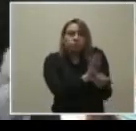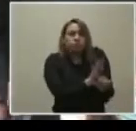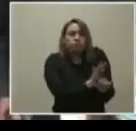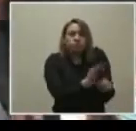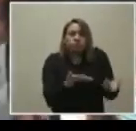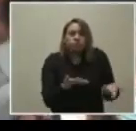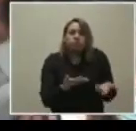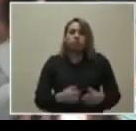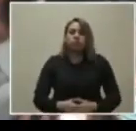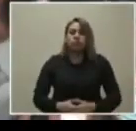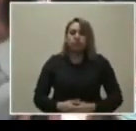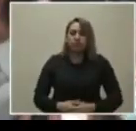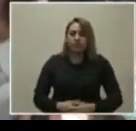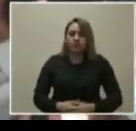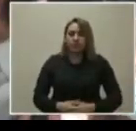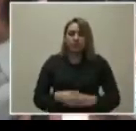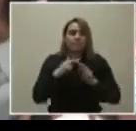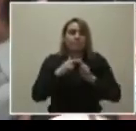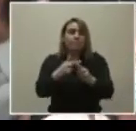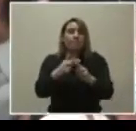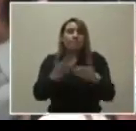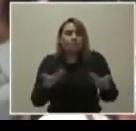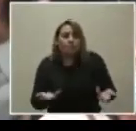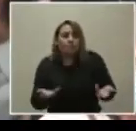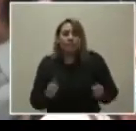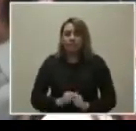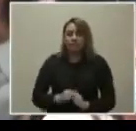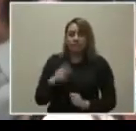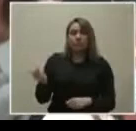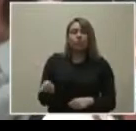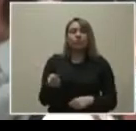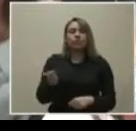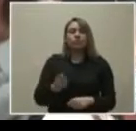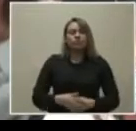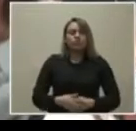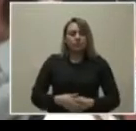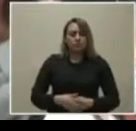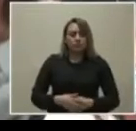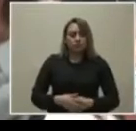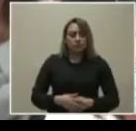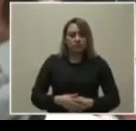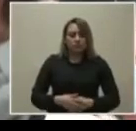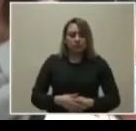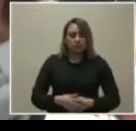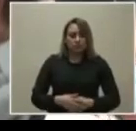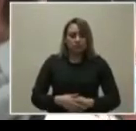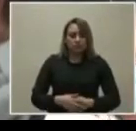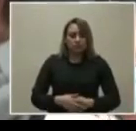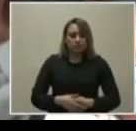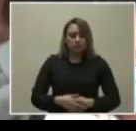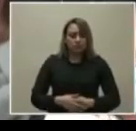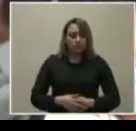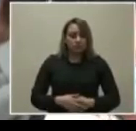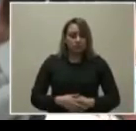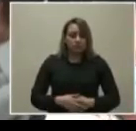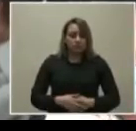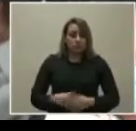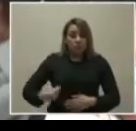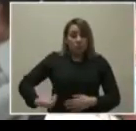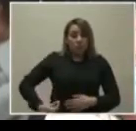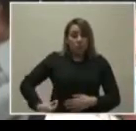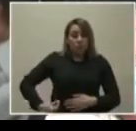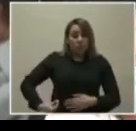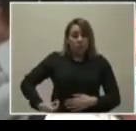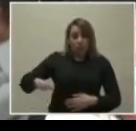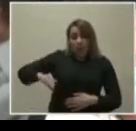permanente. Y solamente preguntar también si habrá consecuencias en dado caso de que hubo negligencia por parte de alguno de los